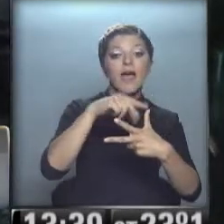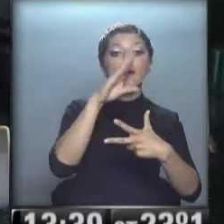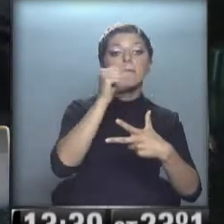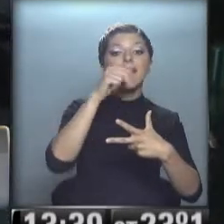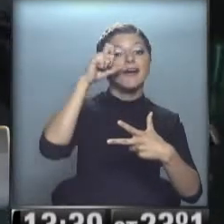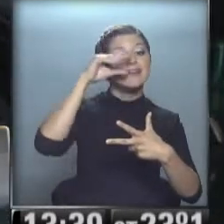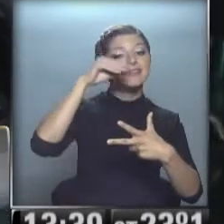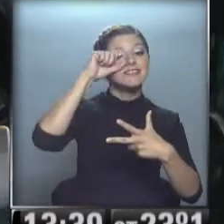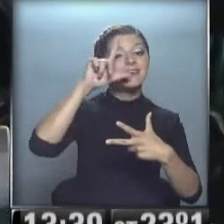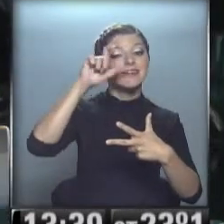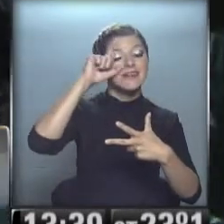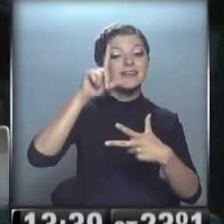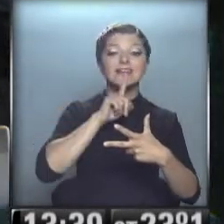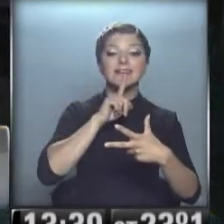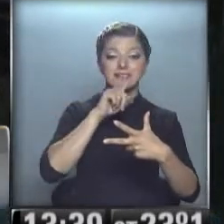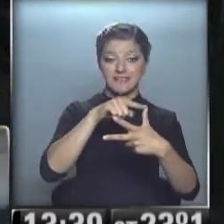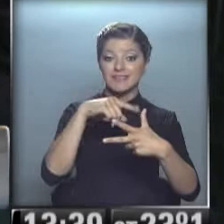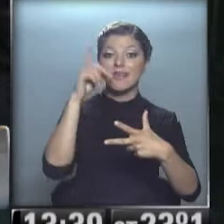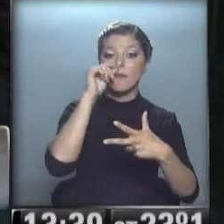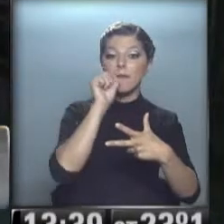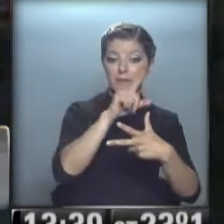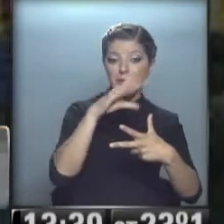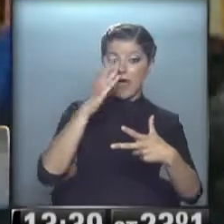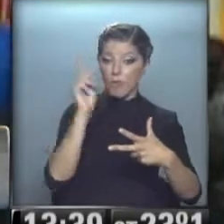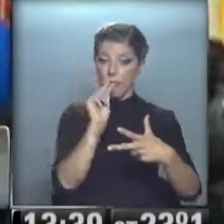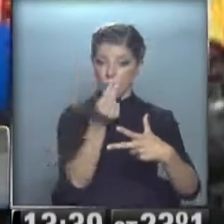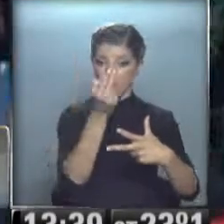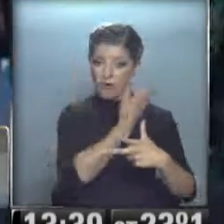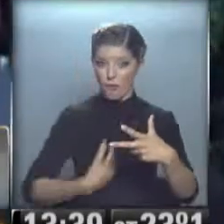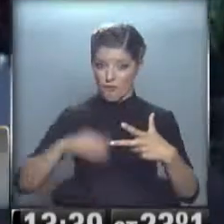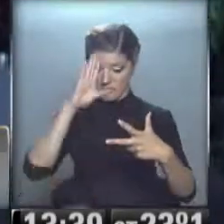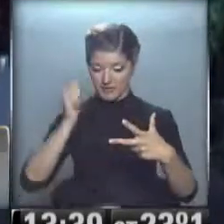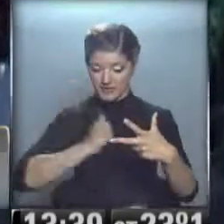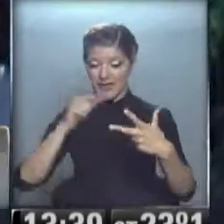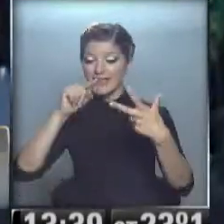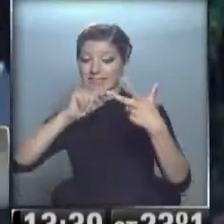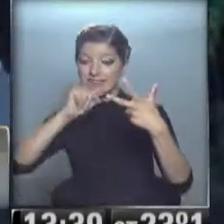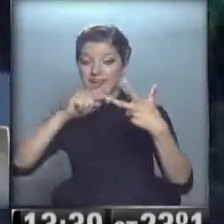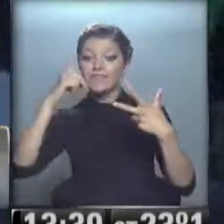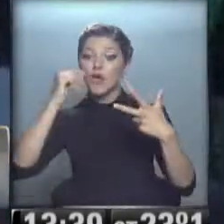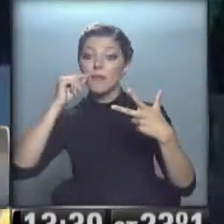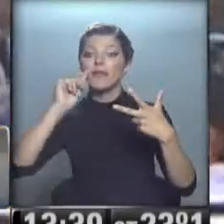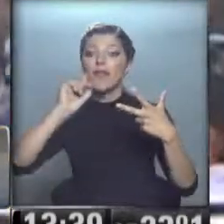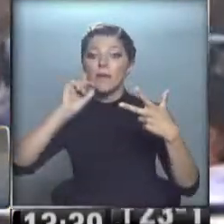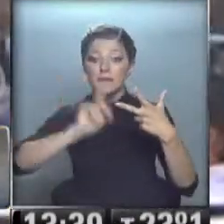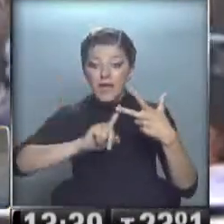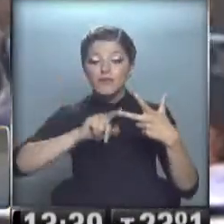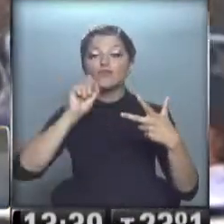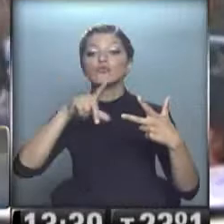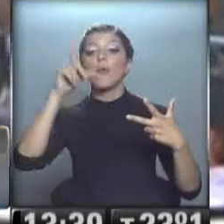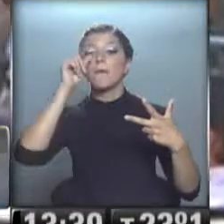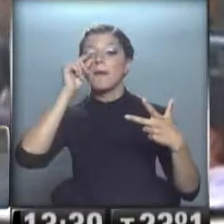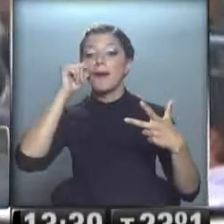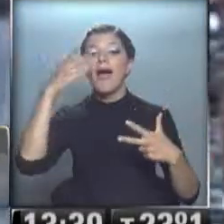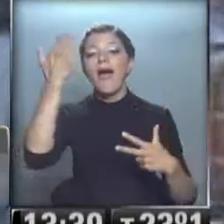con Bachelet, y Marco Enríquez Ominami, hijo de alguien asesinado durante la dictadura. Así que, ¿cómo no